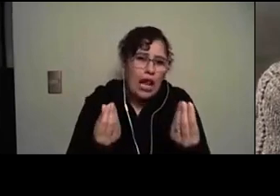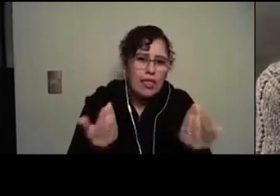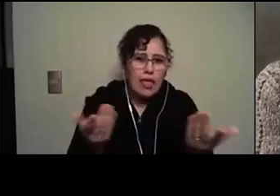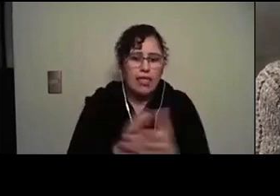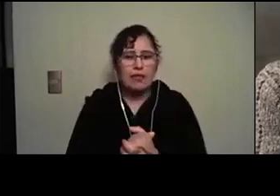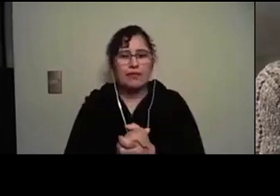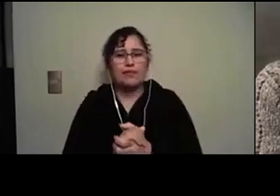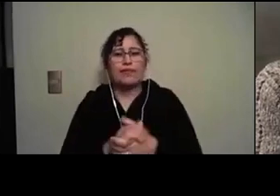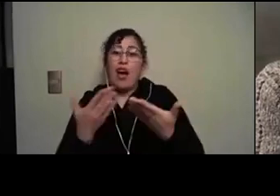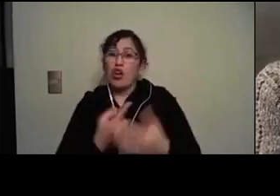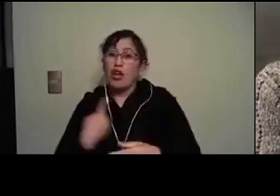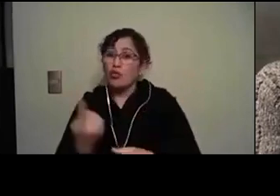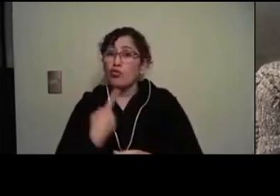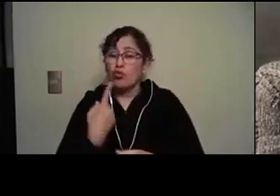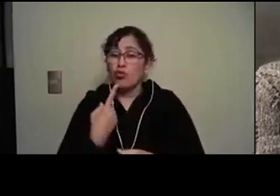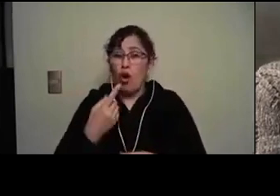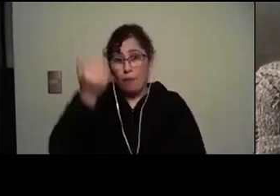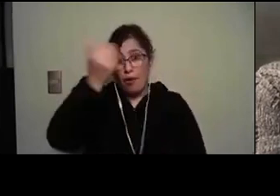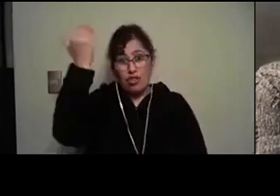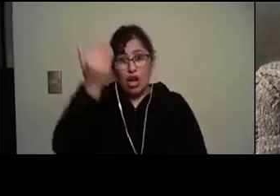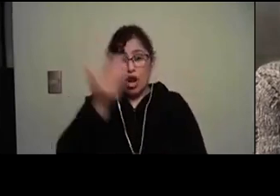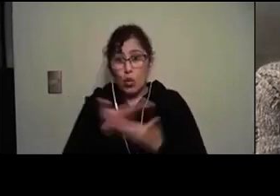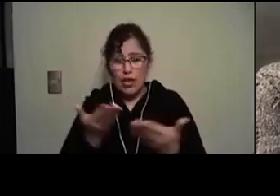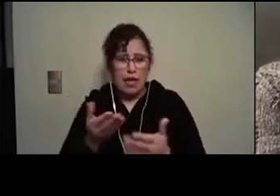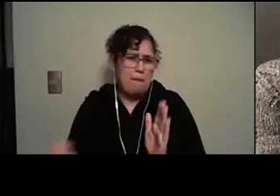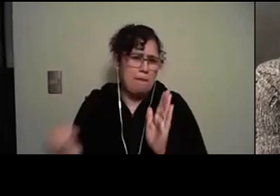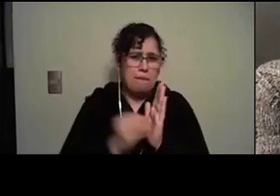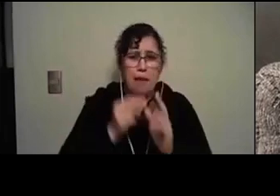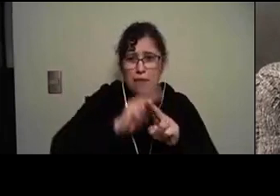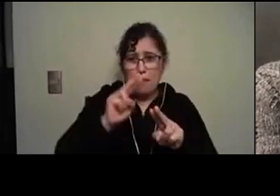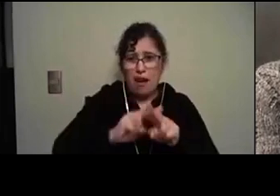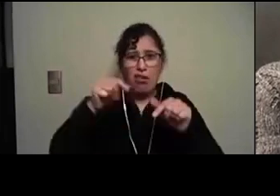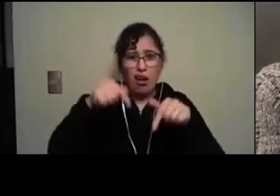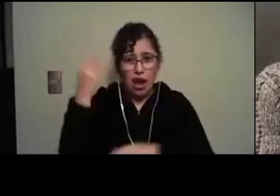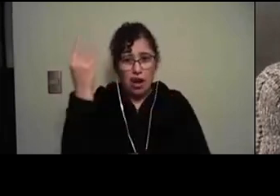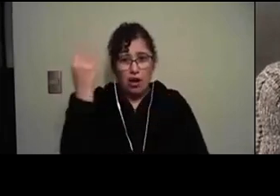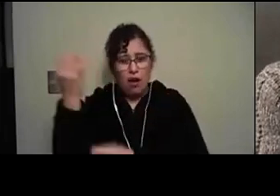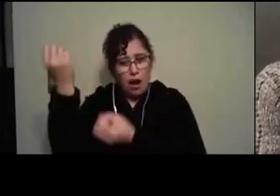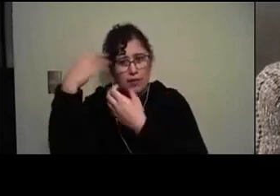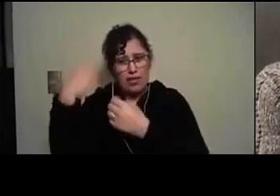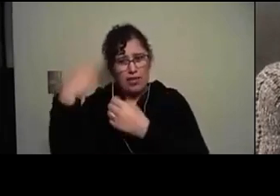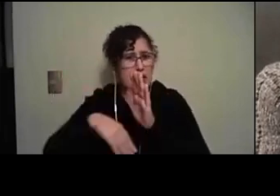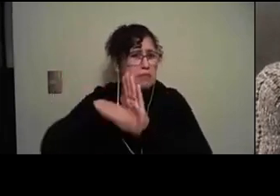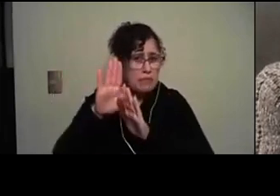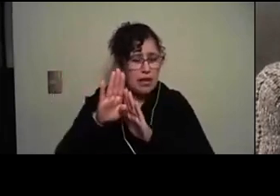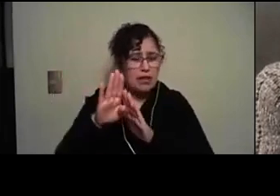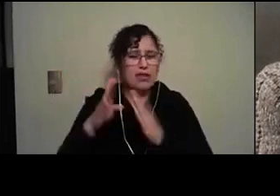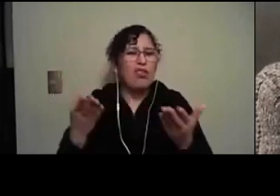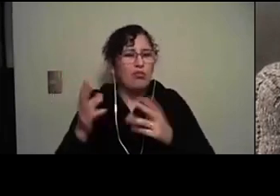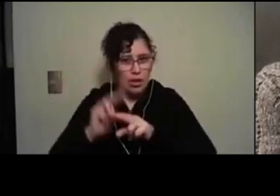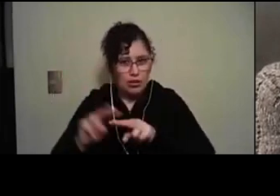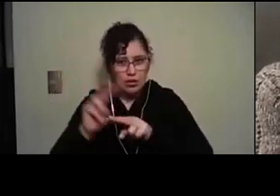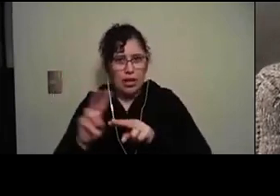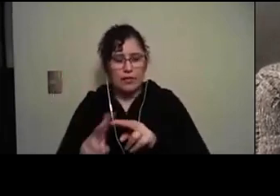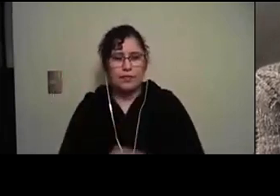poder formar nuevos profesionales, de que ustedes salgan cada vez más preparados, y particularmente en esta área, que va a ser tremendamente